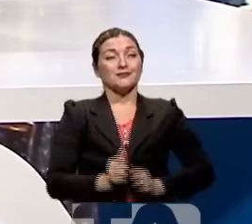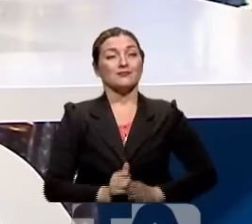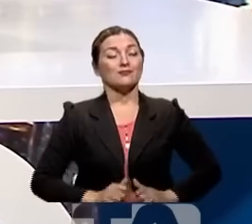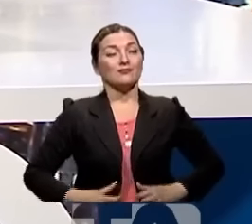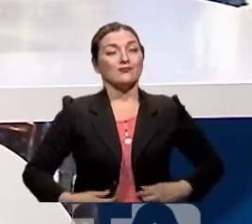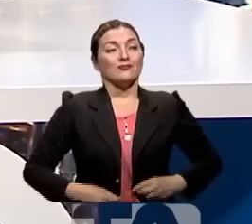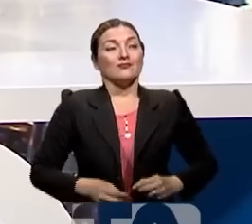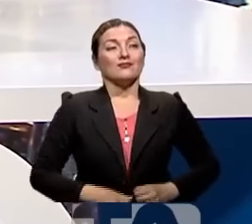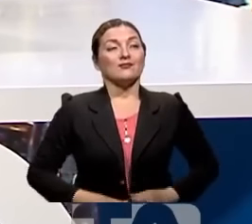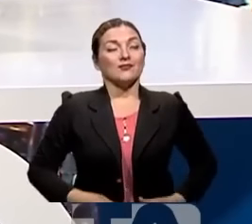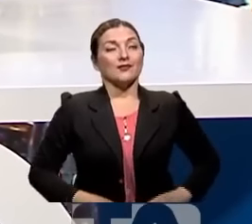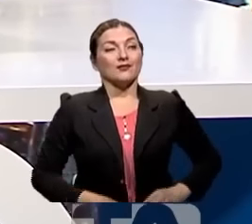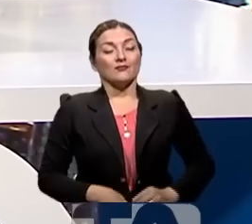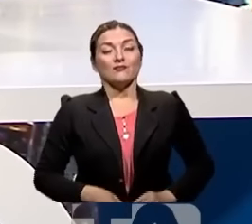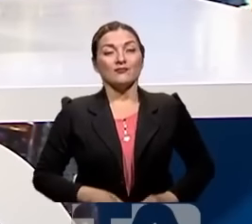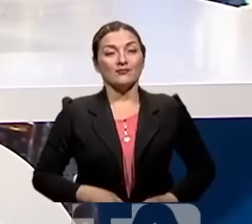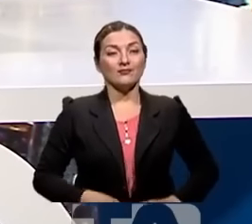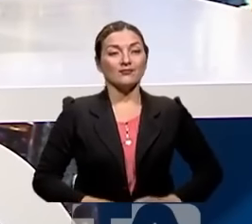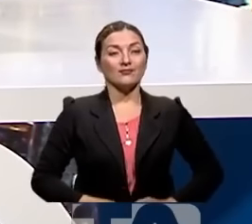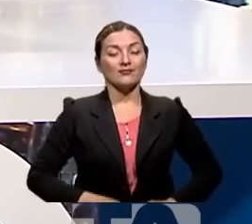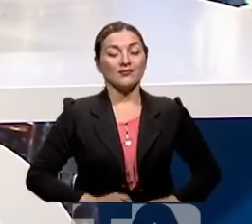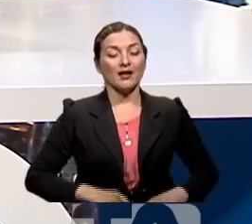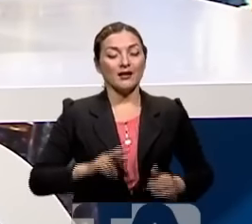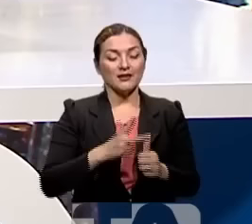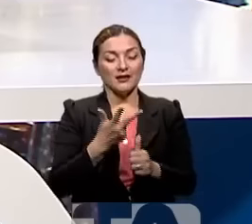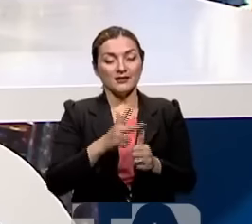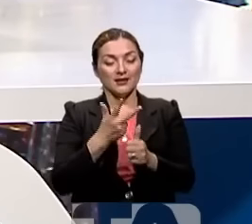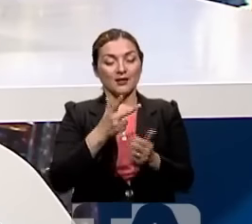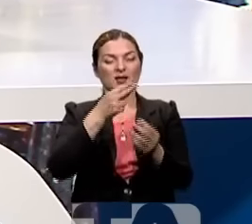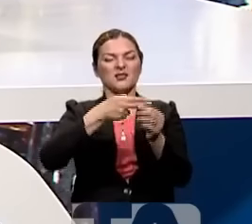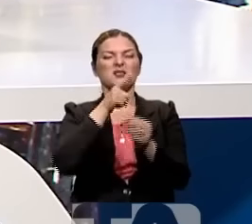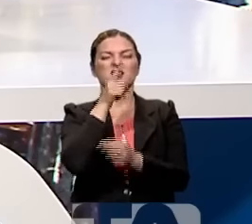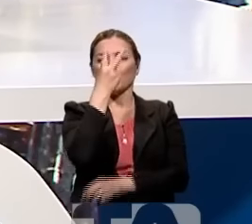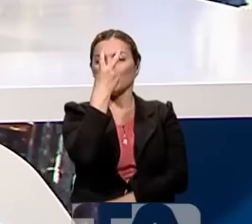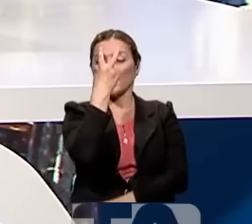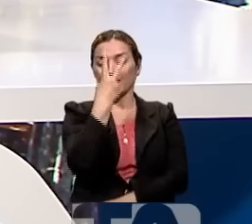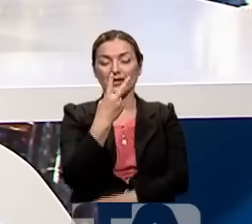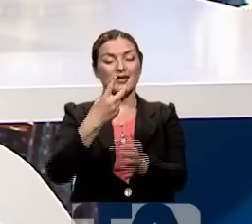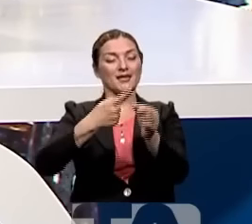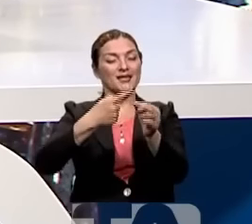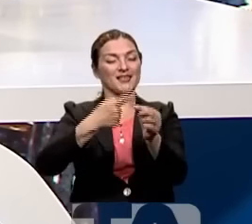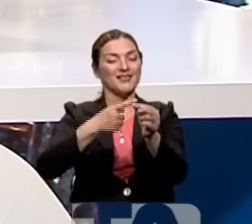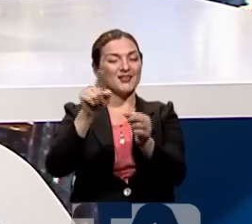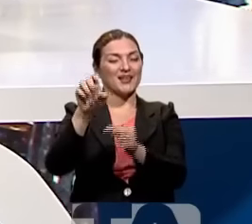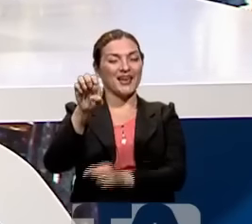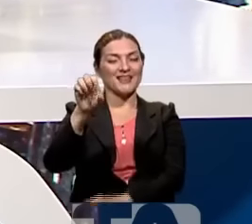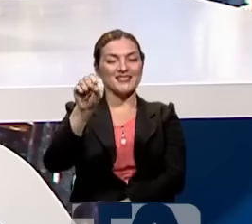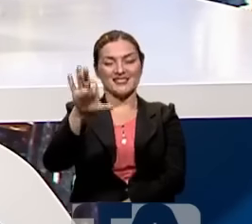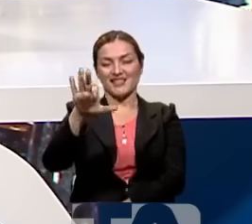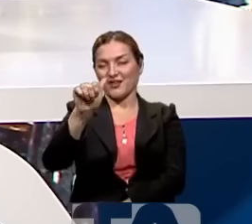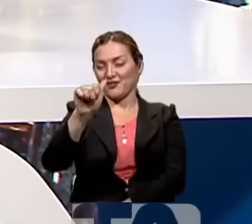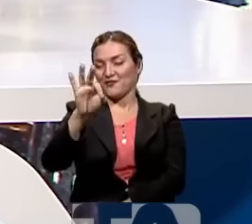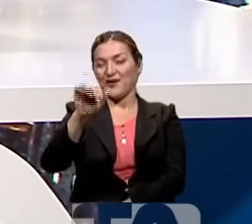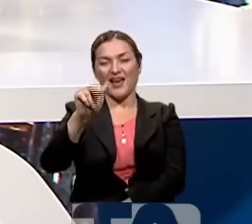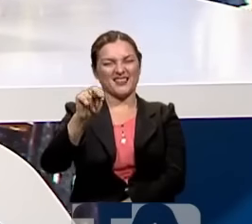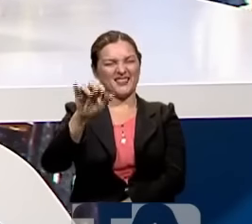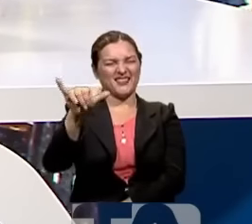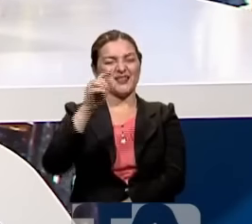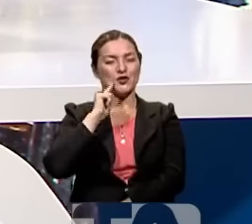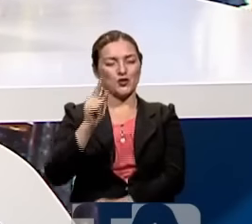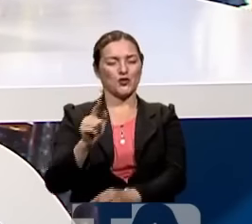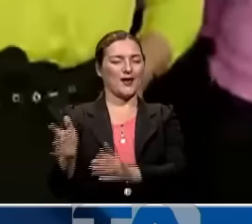a conocer a nuestro tercer participante, que es el Hotel Quito y Stephanie Paz. Ya se encuentra lista, seguro, listísima, más que